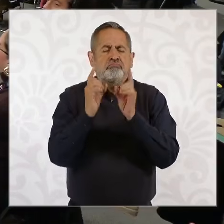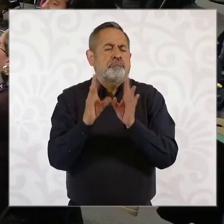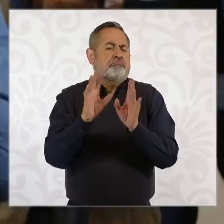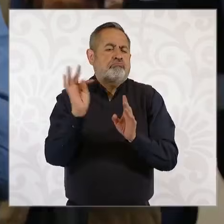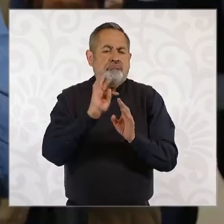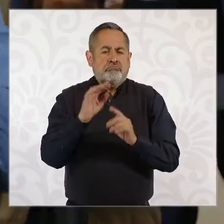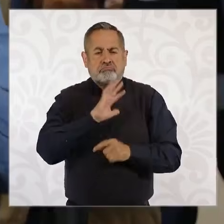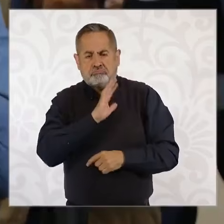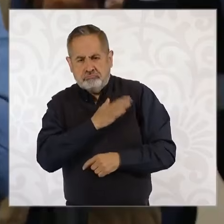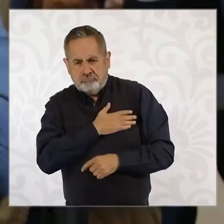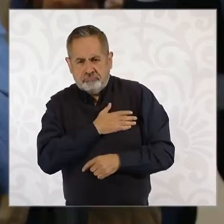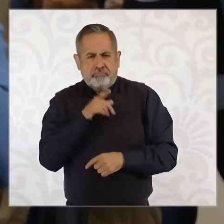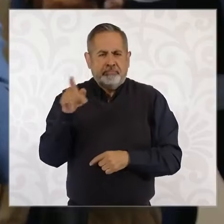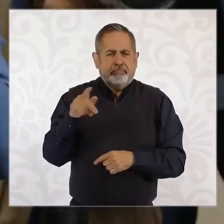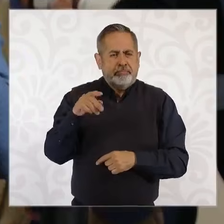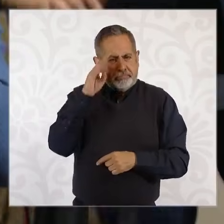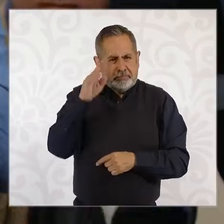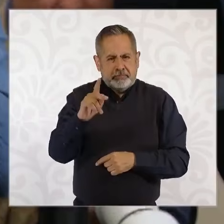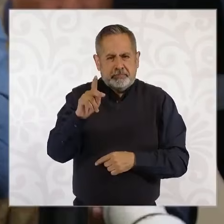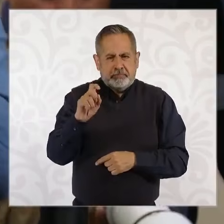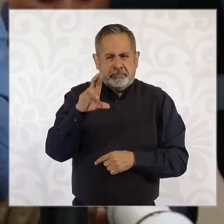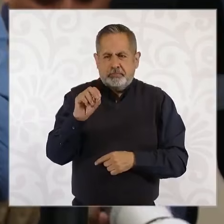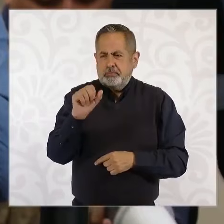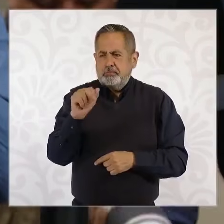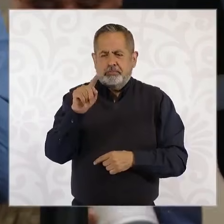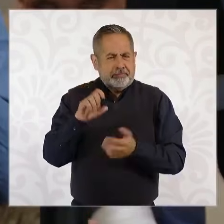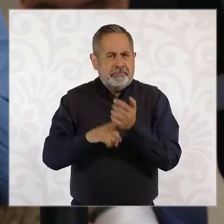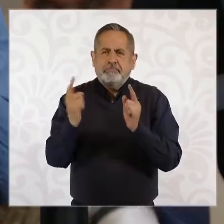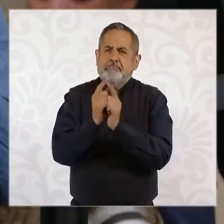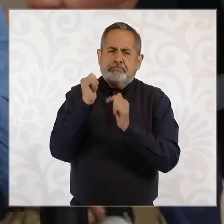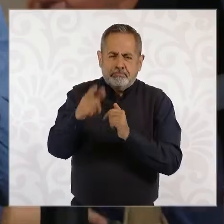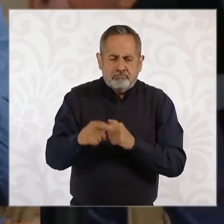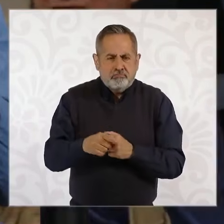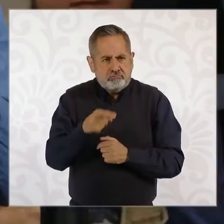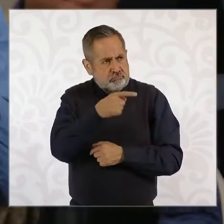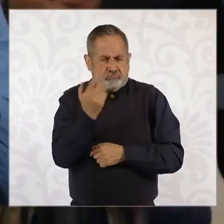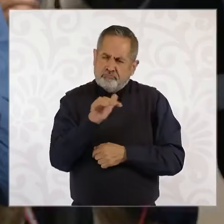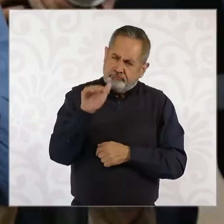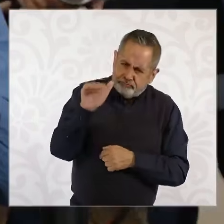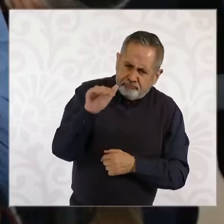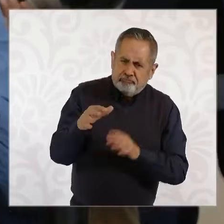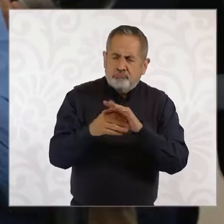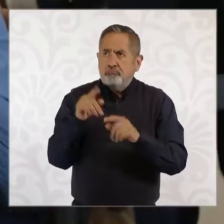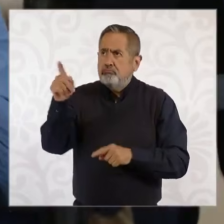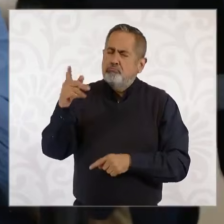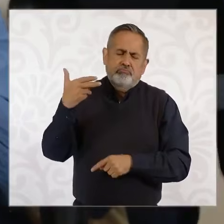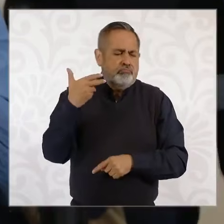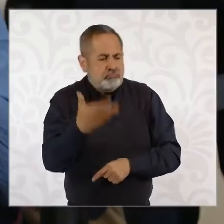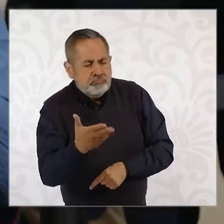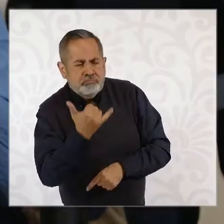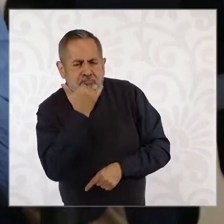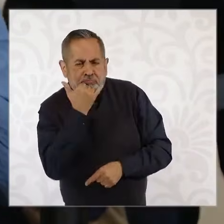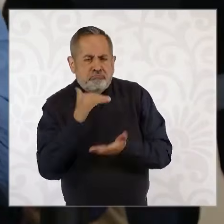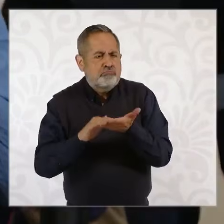a concretar con el señor Pedro Sánchez, le solicitaría esto de insistir en que soliciten, que pidan disculpas a nuestro país